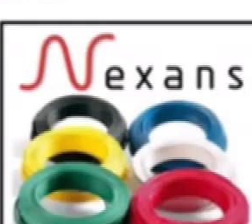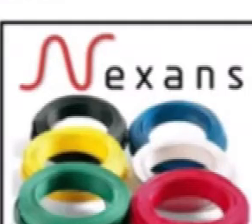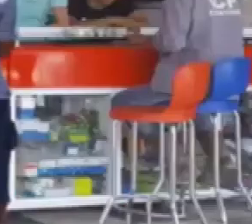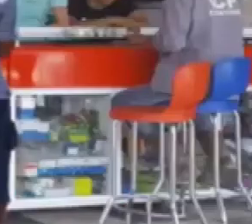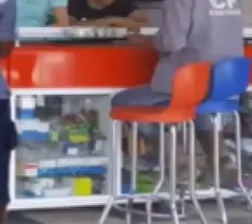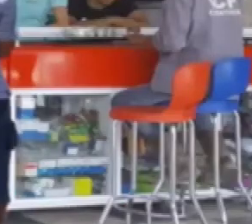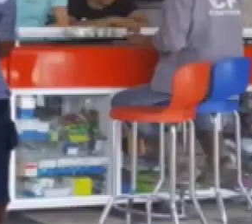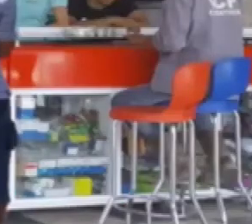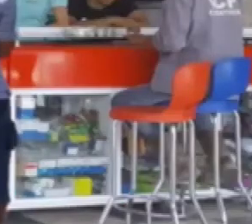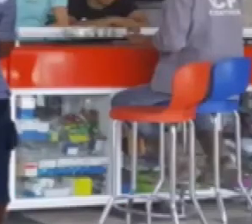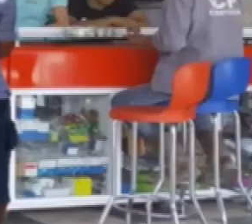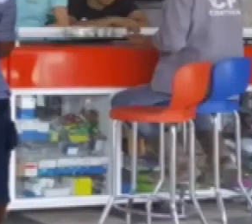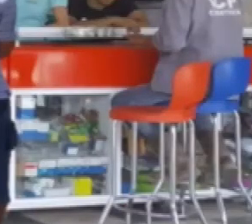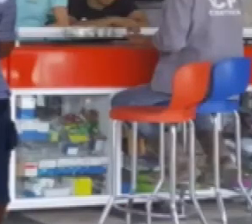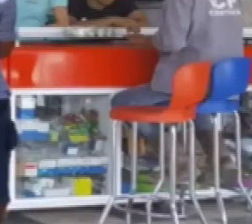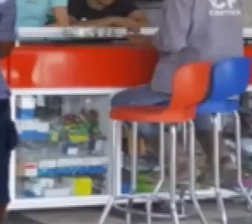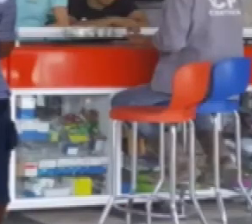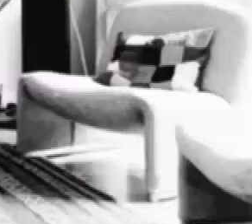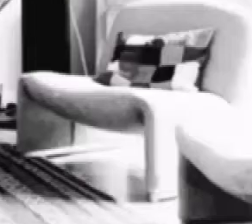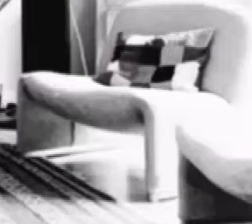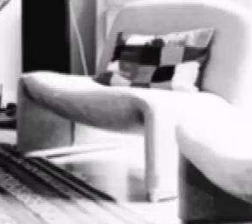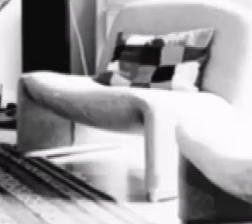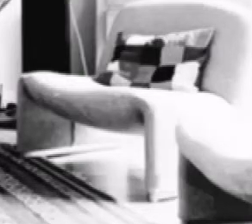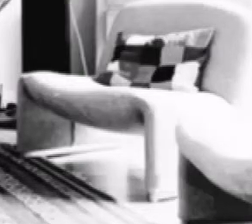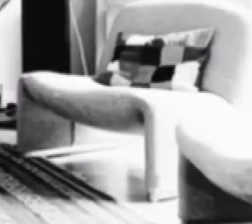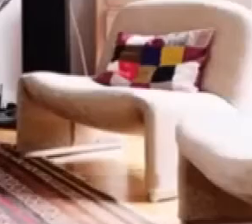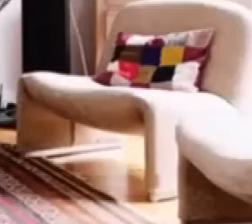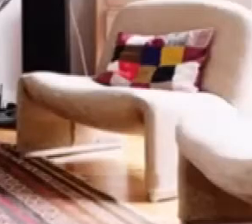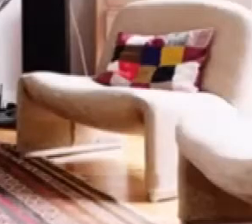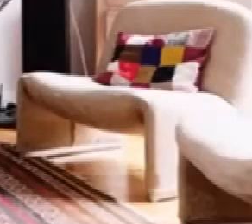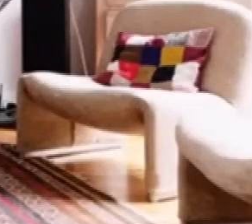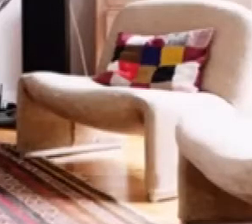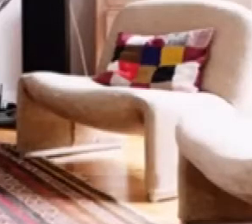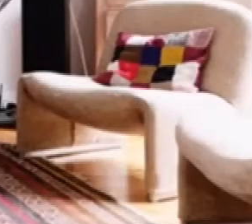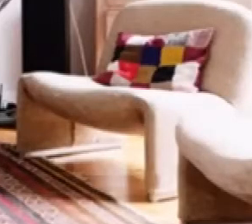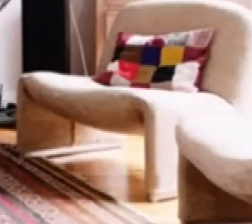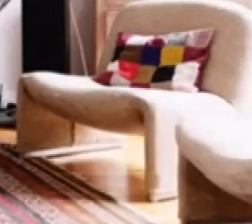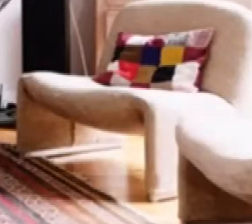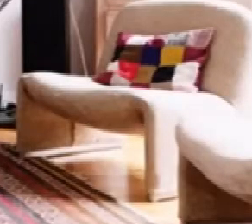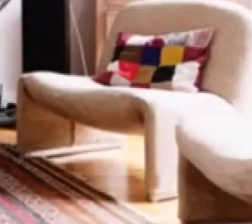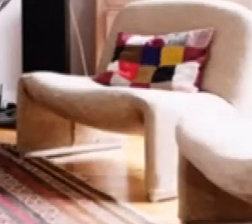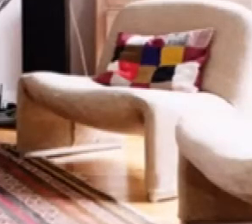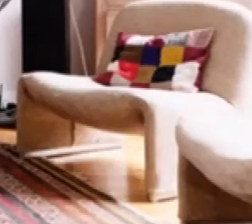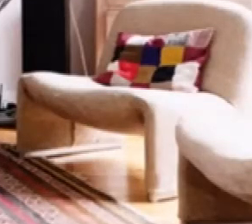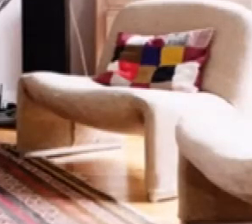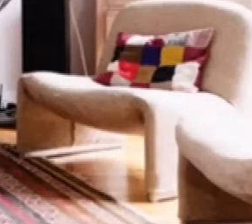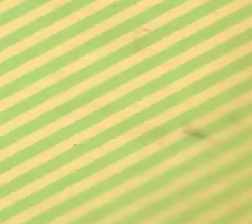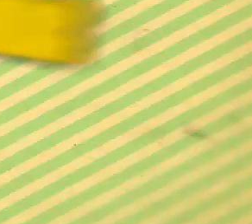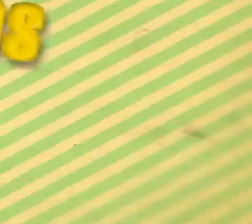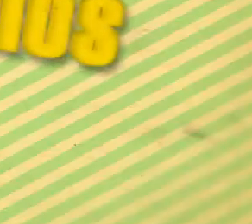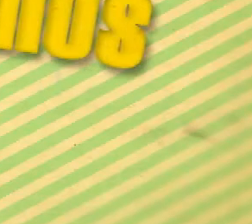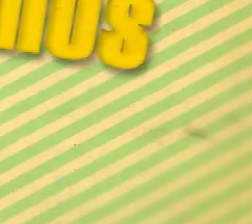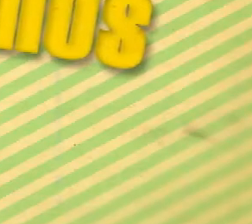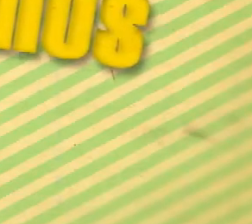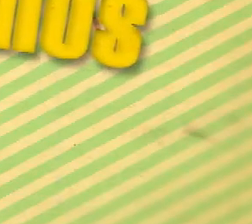calidad en materiales eléctricos. Electrofer, ilumina tu vida.